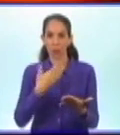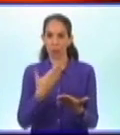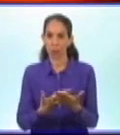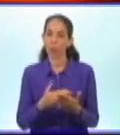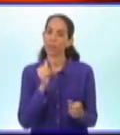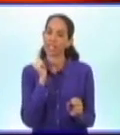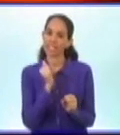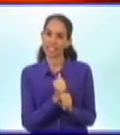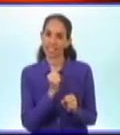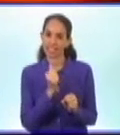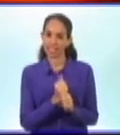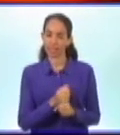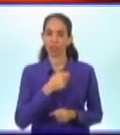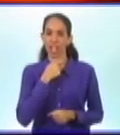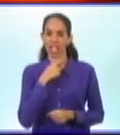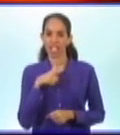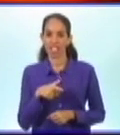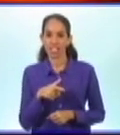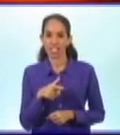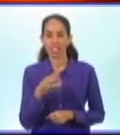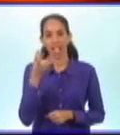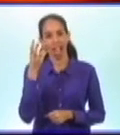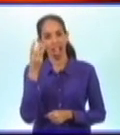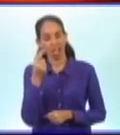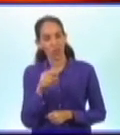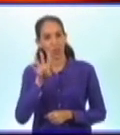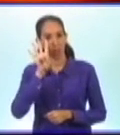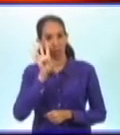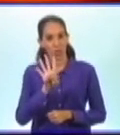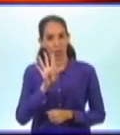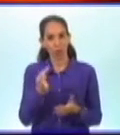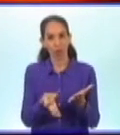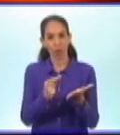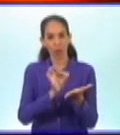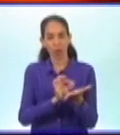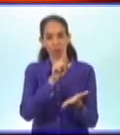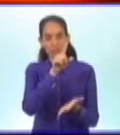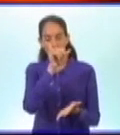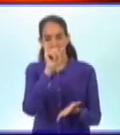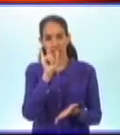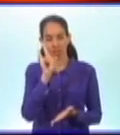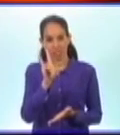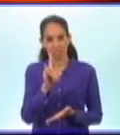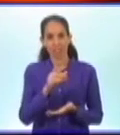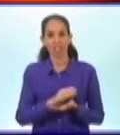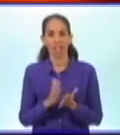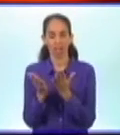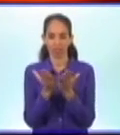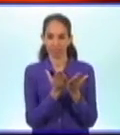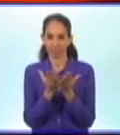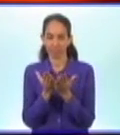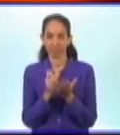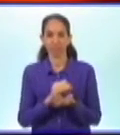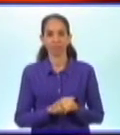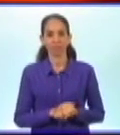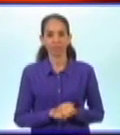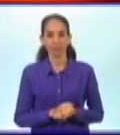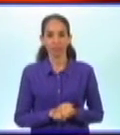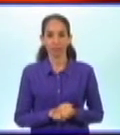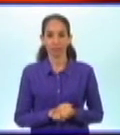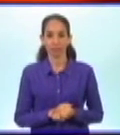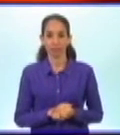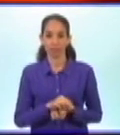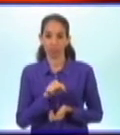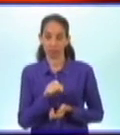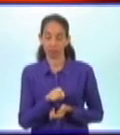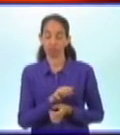trabajar en el ejercicio número 4 de la página 169 de tu cuaderno de ortografía. Aunque lo tienes en el